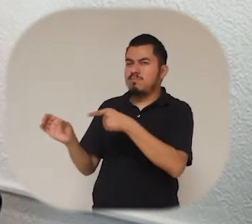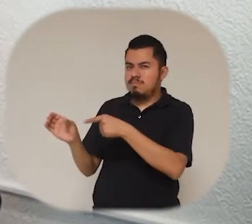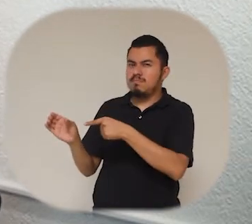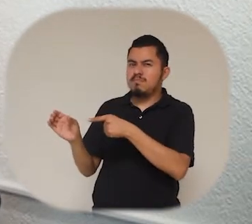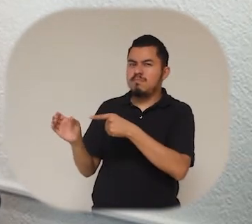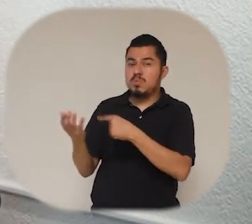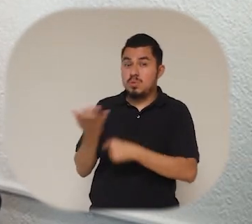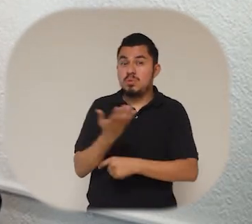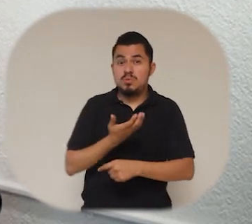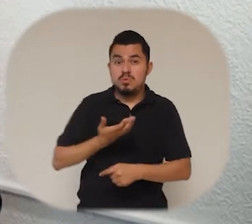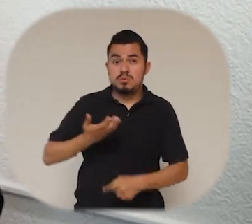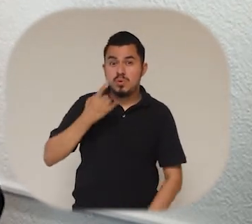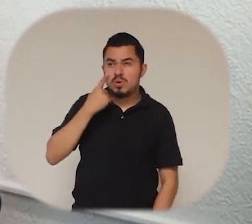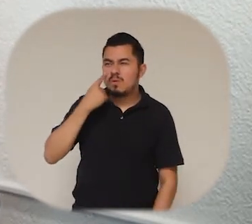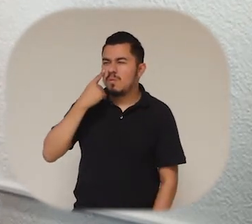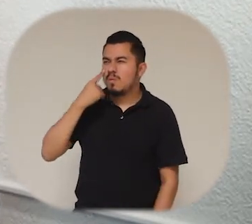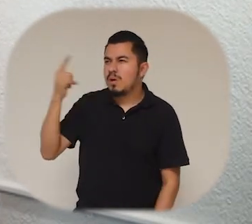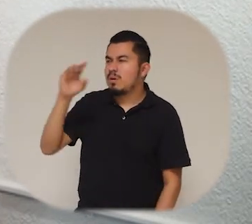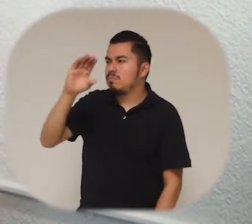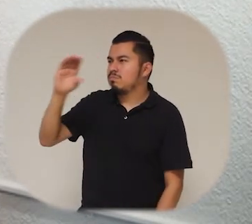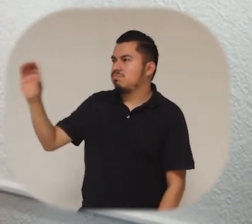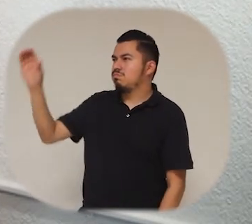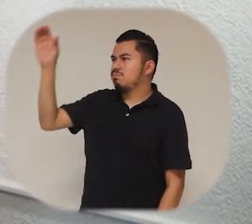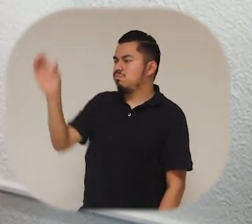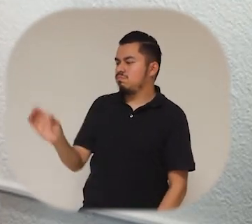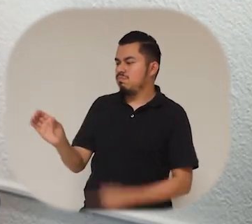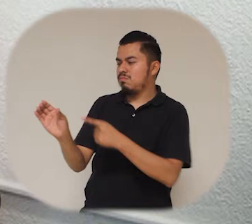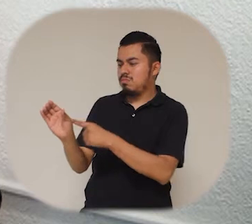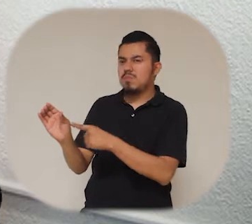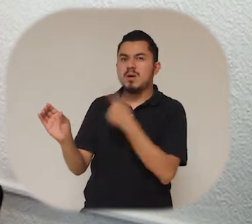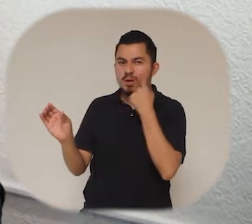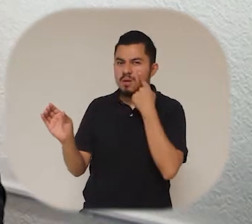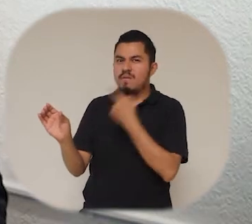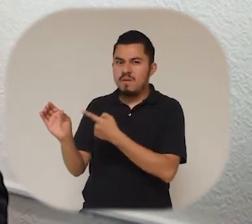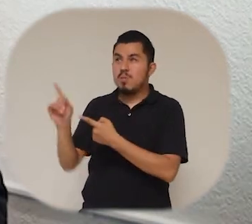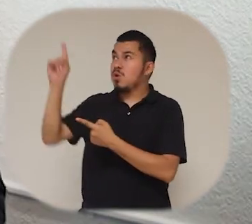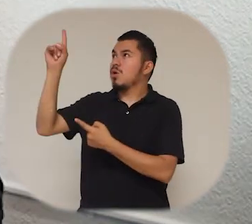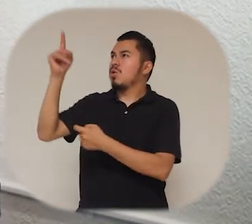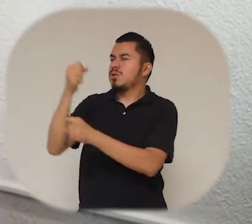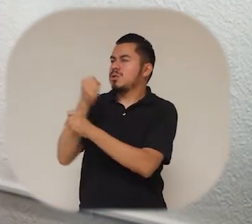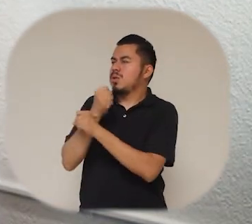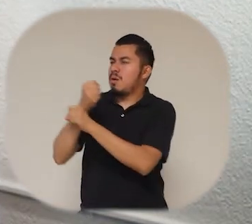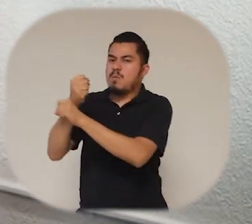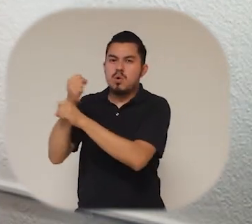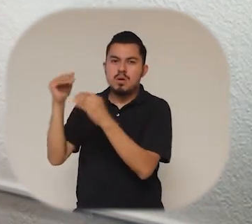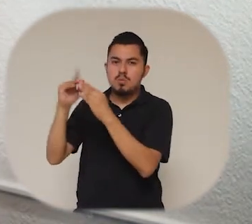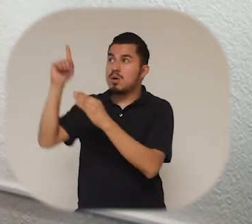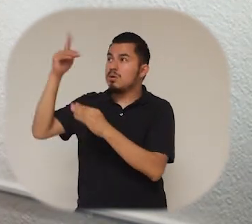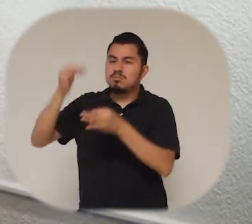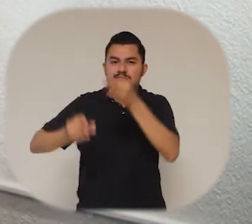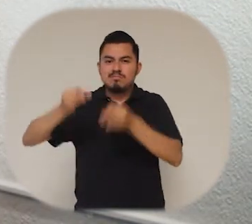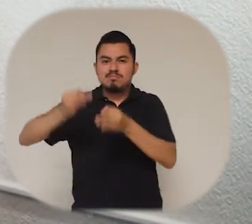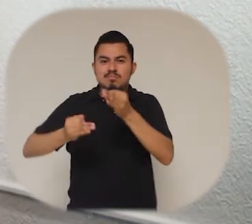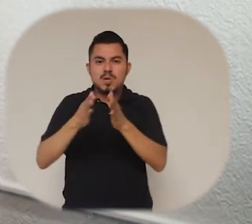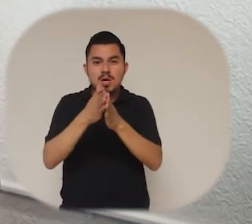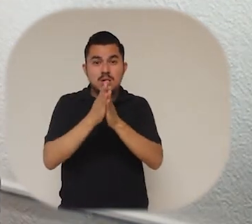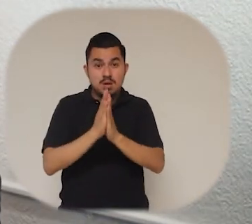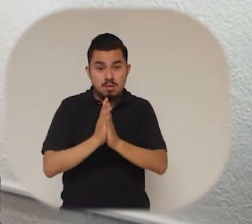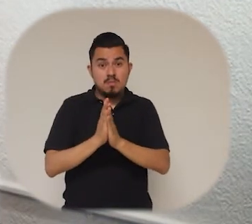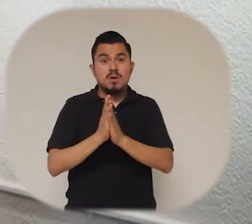vemos la cruz, vemos el amor de Dios y también la justicia de Dios. Anhelo que esto sea restaurado